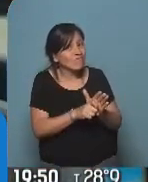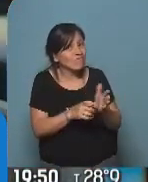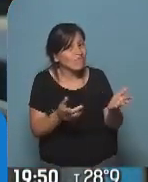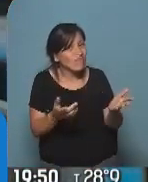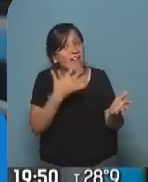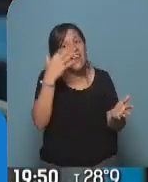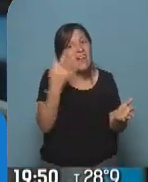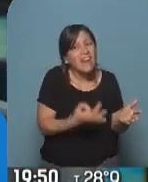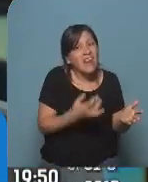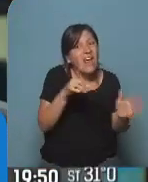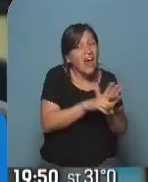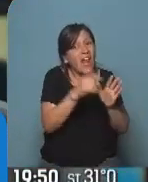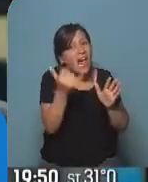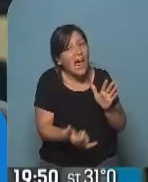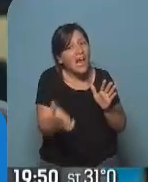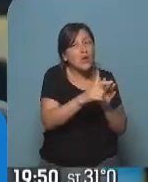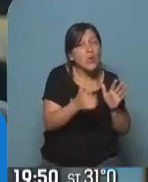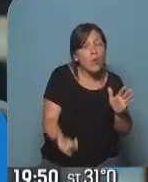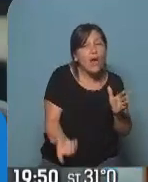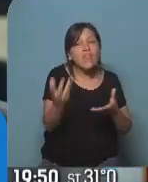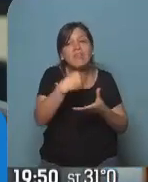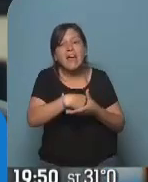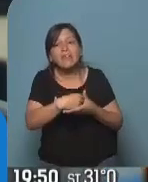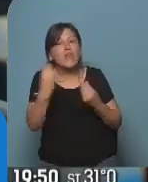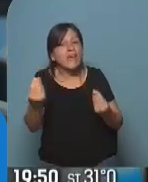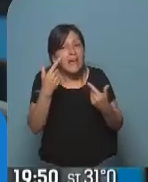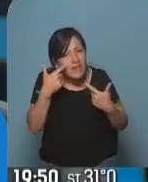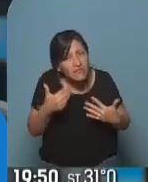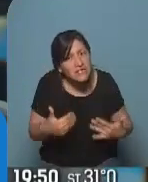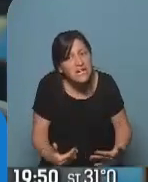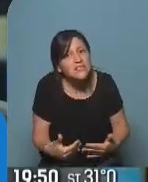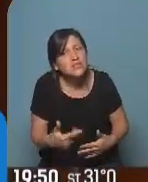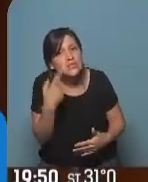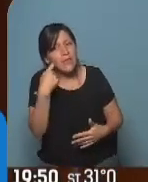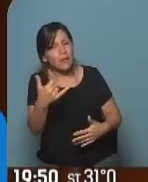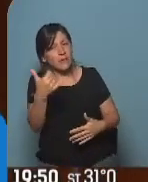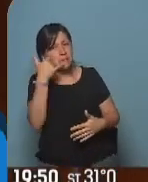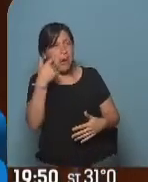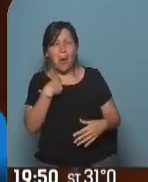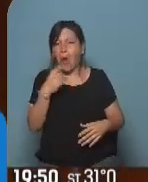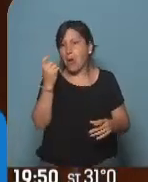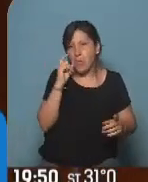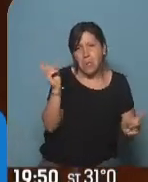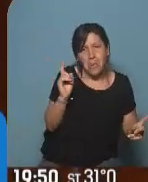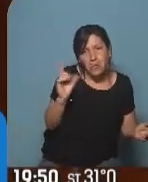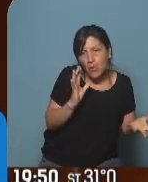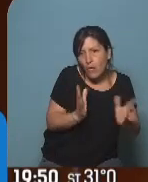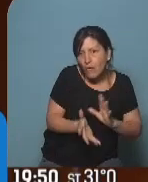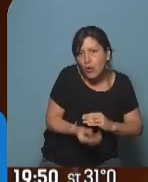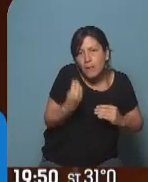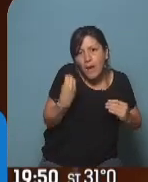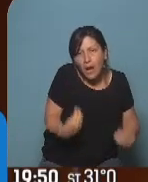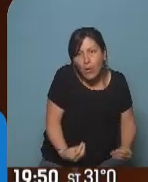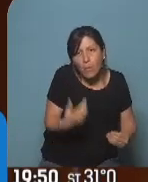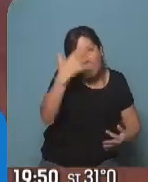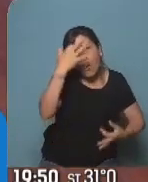legales eran ilegales en el marco de que causó de que investigación se escuchó que se estaba haciendo una operación yo desconozco el modo en cual accede al equipo